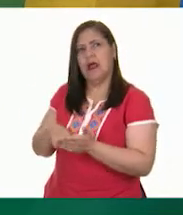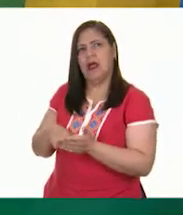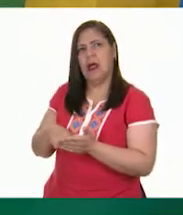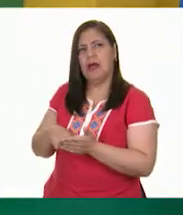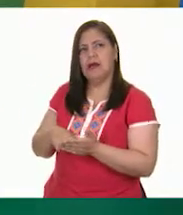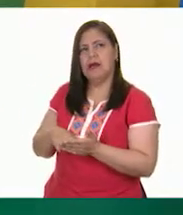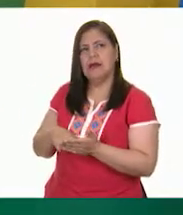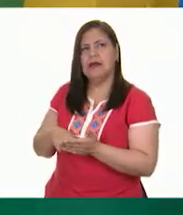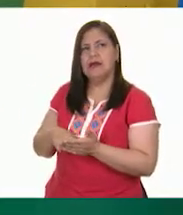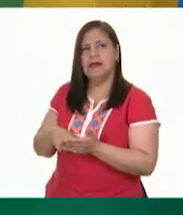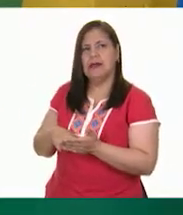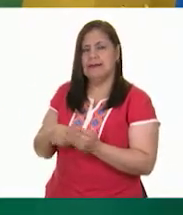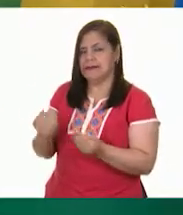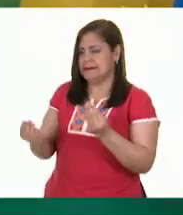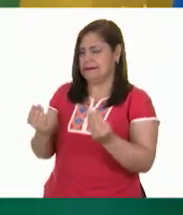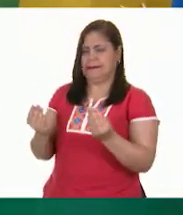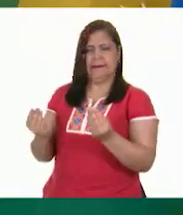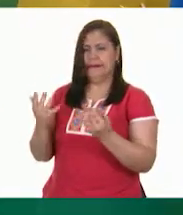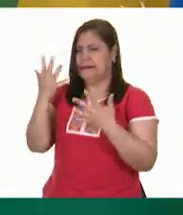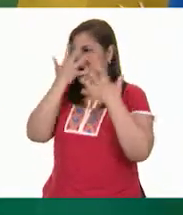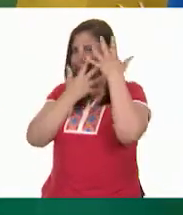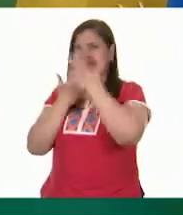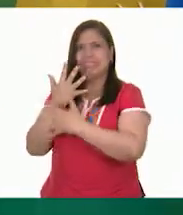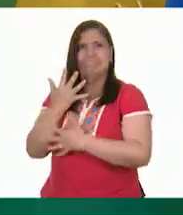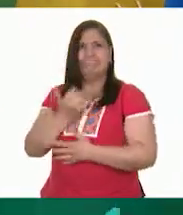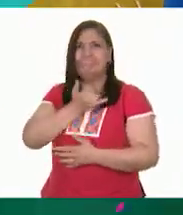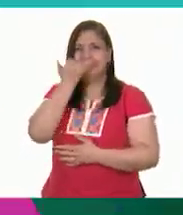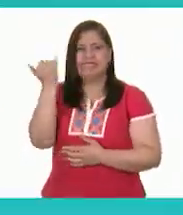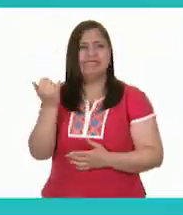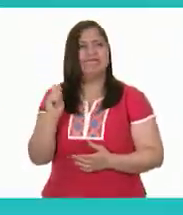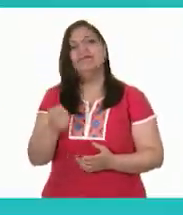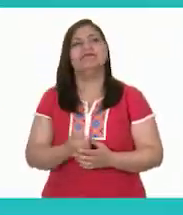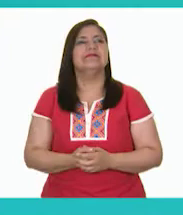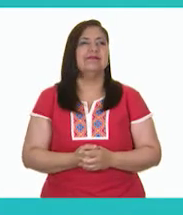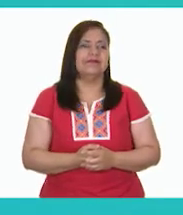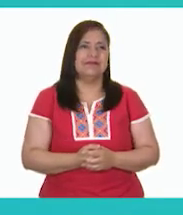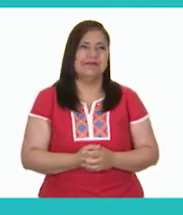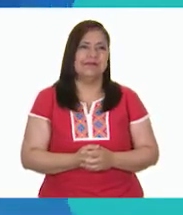niños, ya nos hicimos bola. A ver. Que estaba aquí.